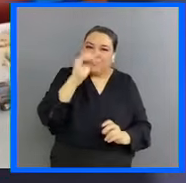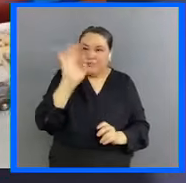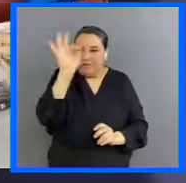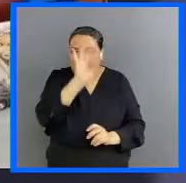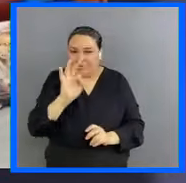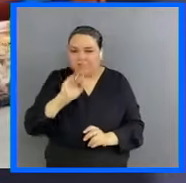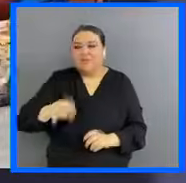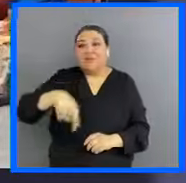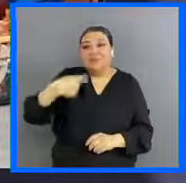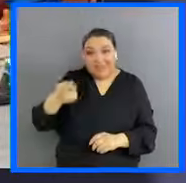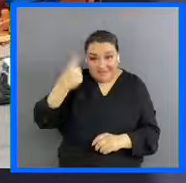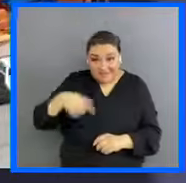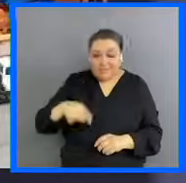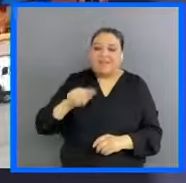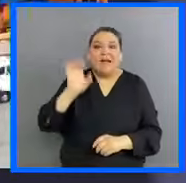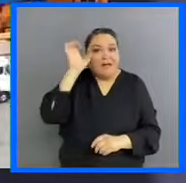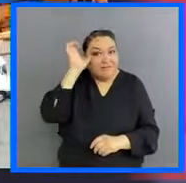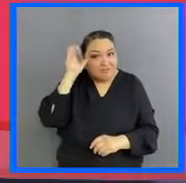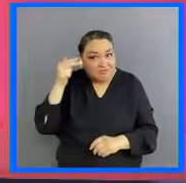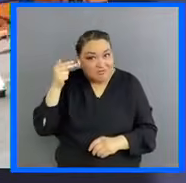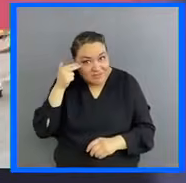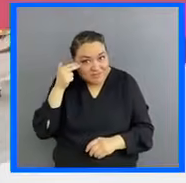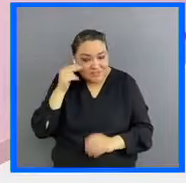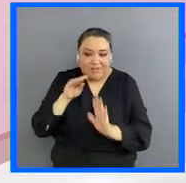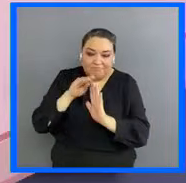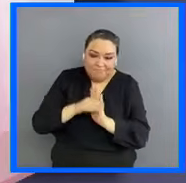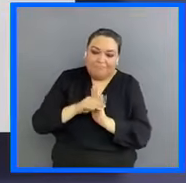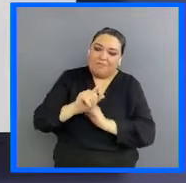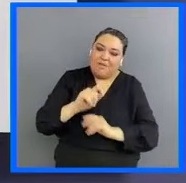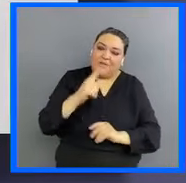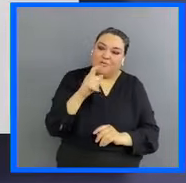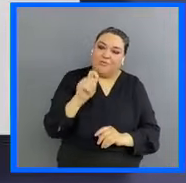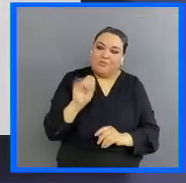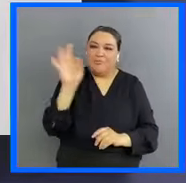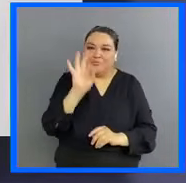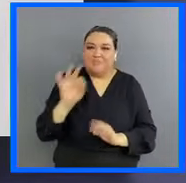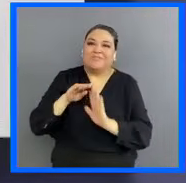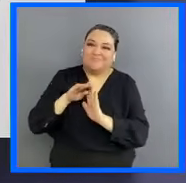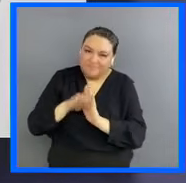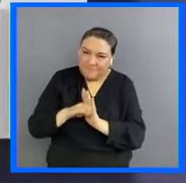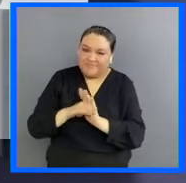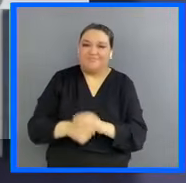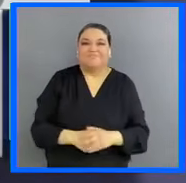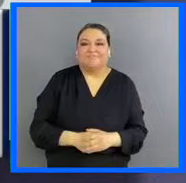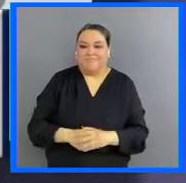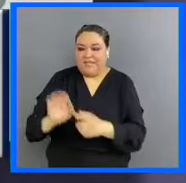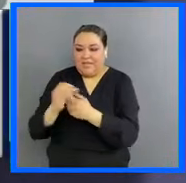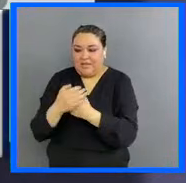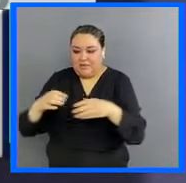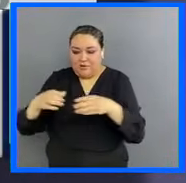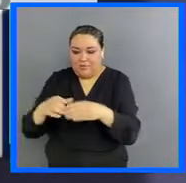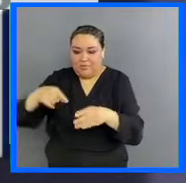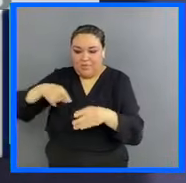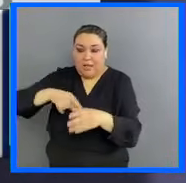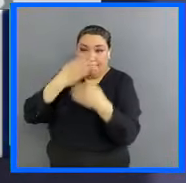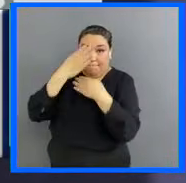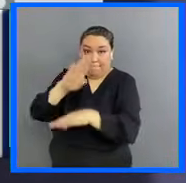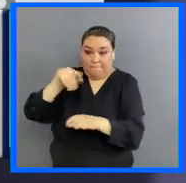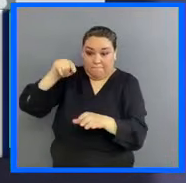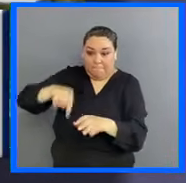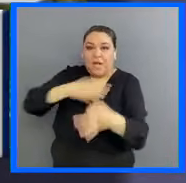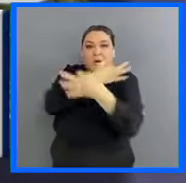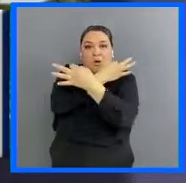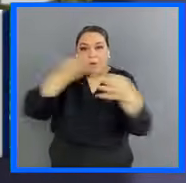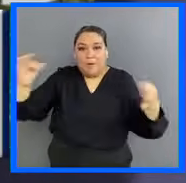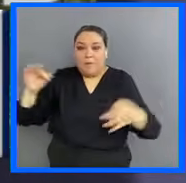de 21.5% anual. La Comisión Nacional Bancaria y de Valores informó que Banco Mifel,